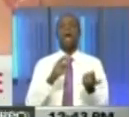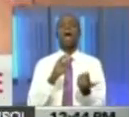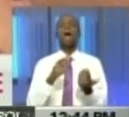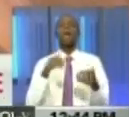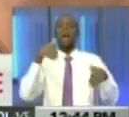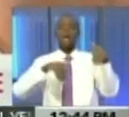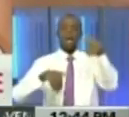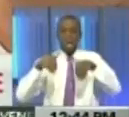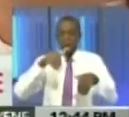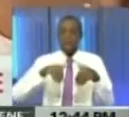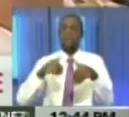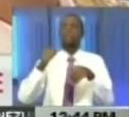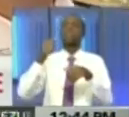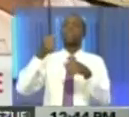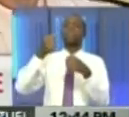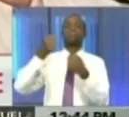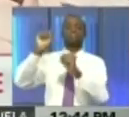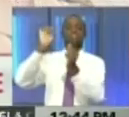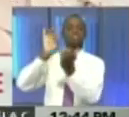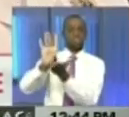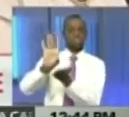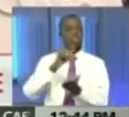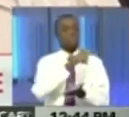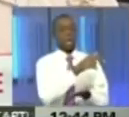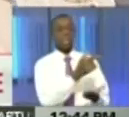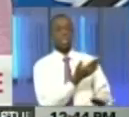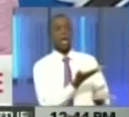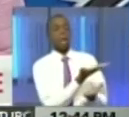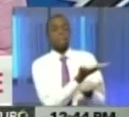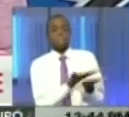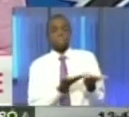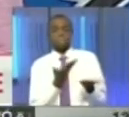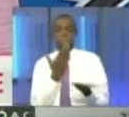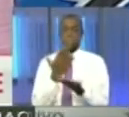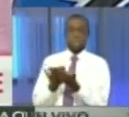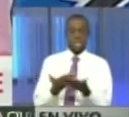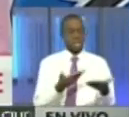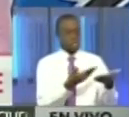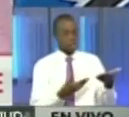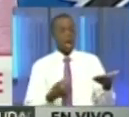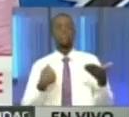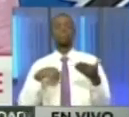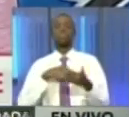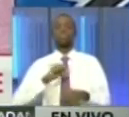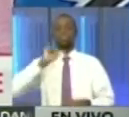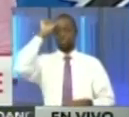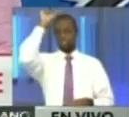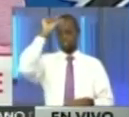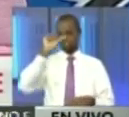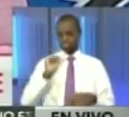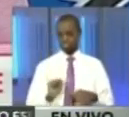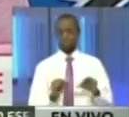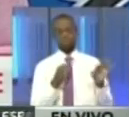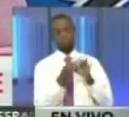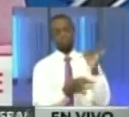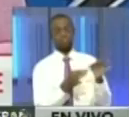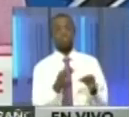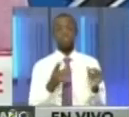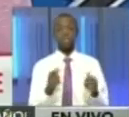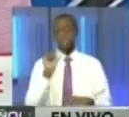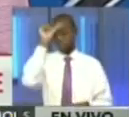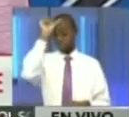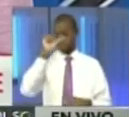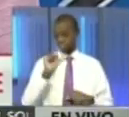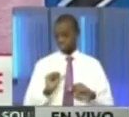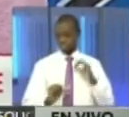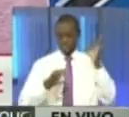Nacional Electoral en este momento. Esta es una exposición que la hemos dividido en tres partes.